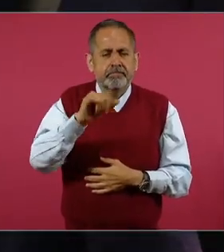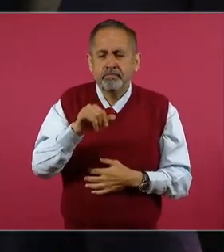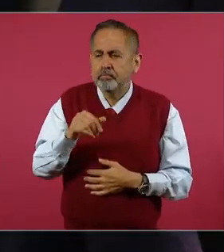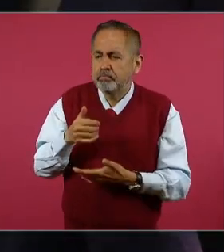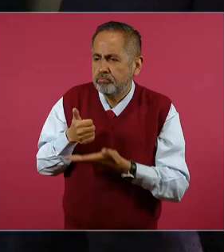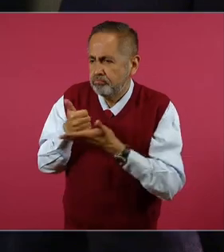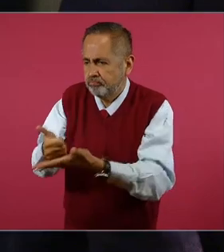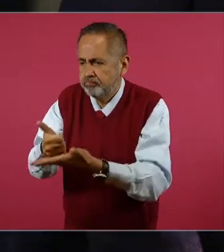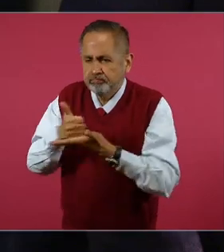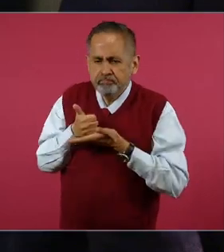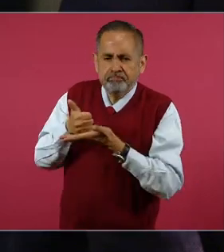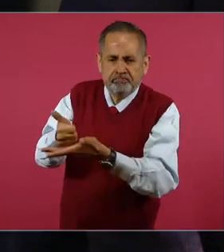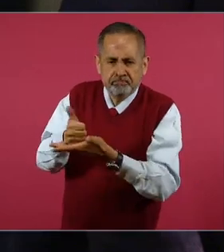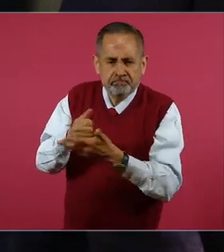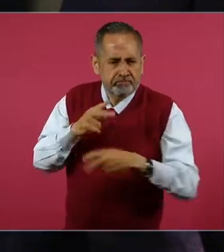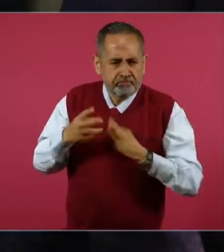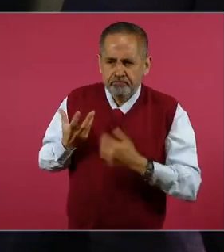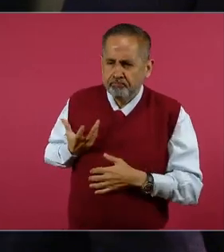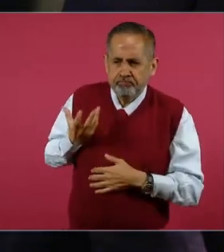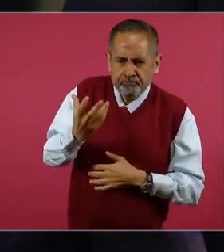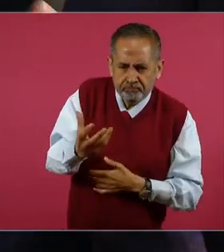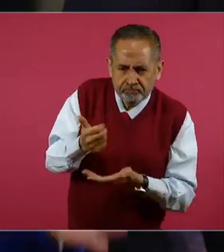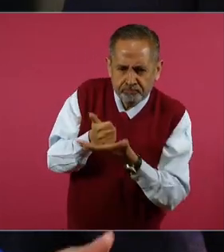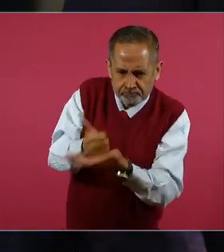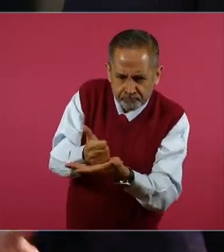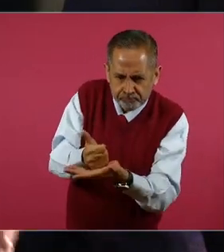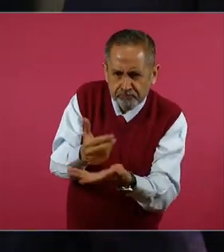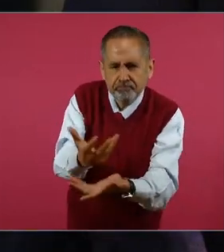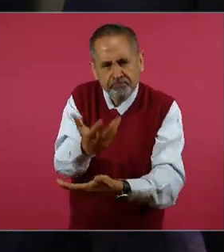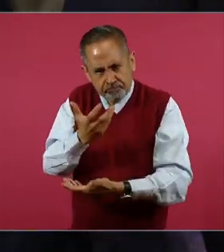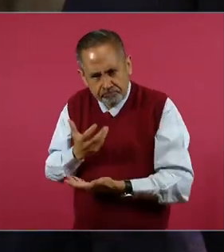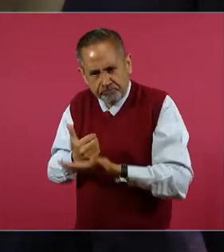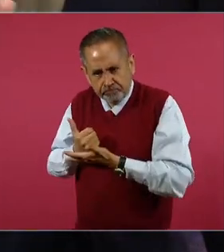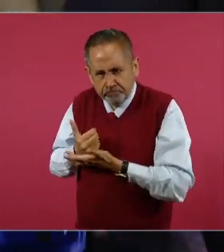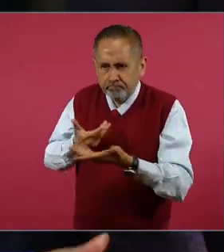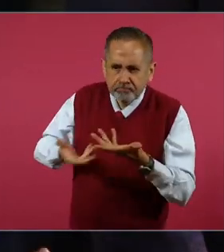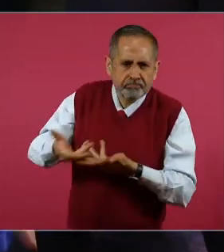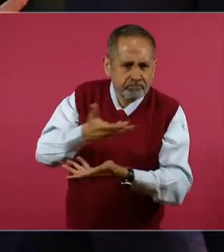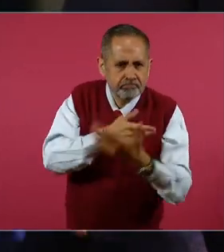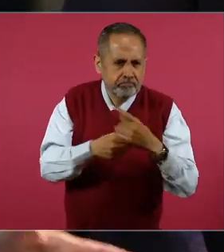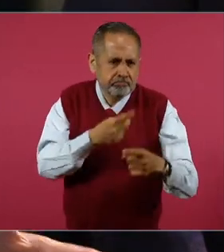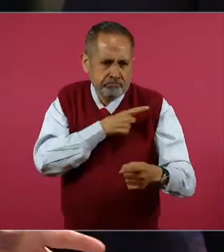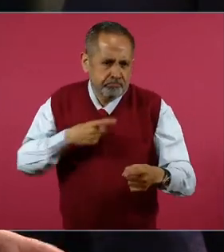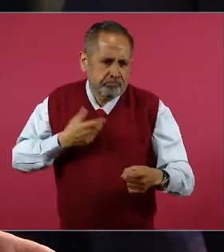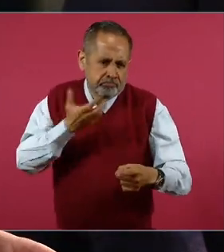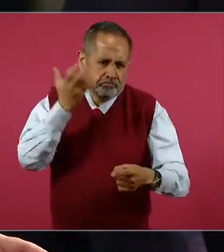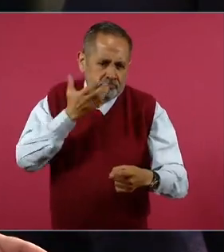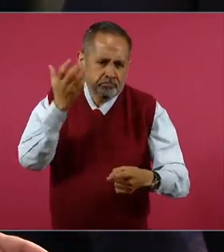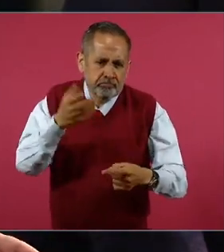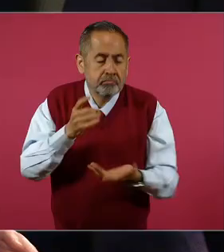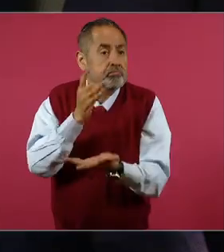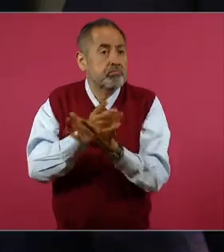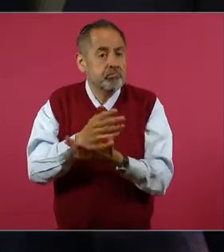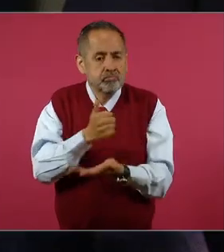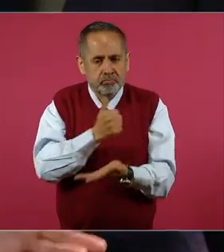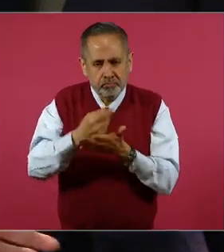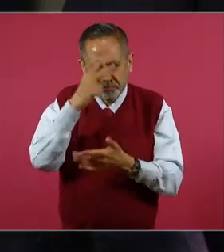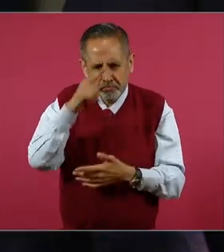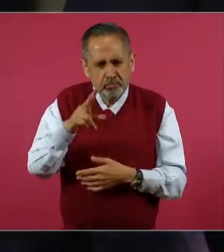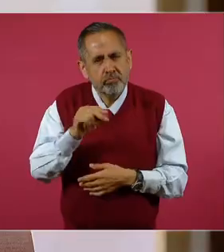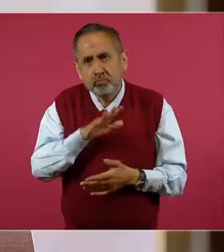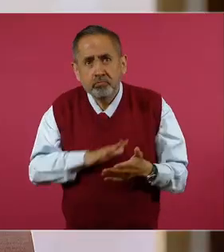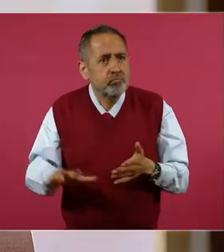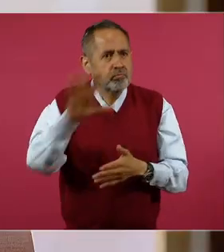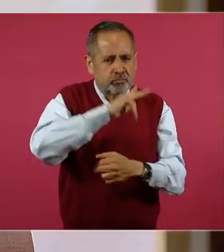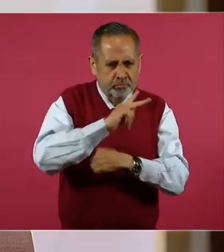ser algo cotidiano, habitual, y no solamente en la Ciudad de México, sino en el resto